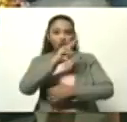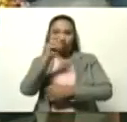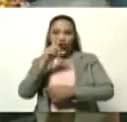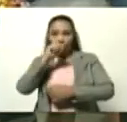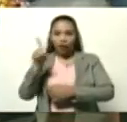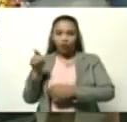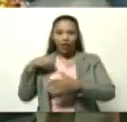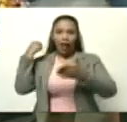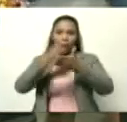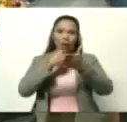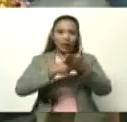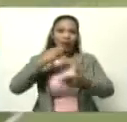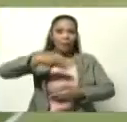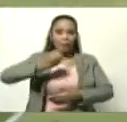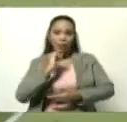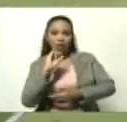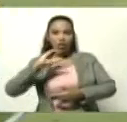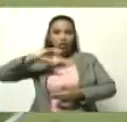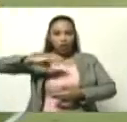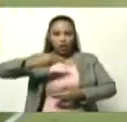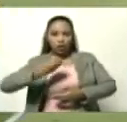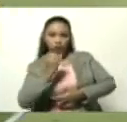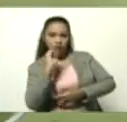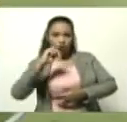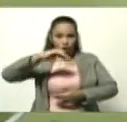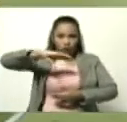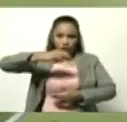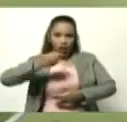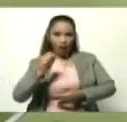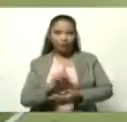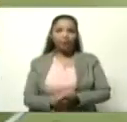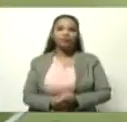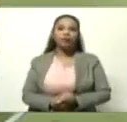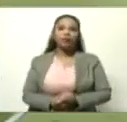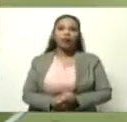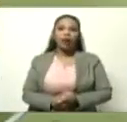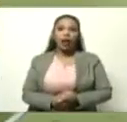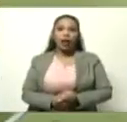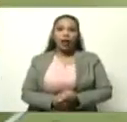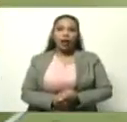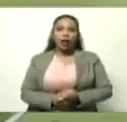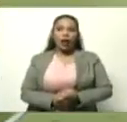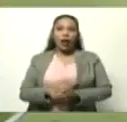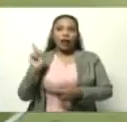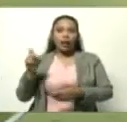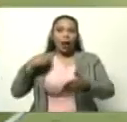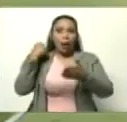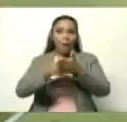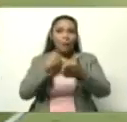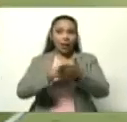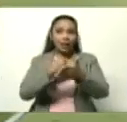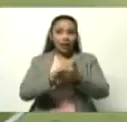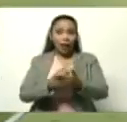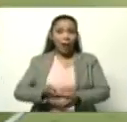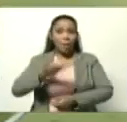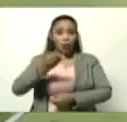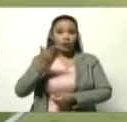años de la batalla de pichincha bueno una de las lecciones fundamentales que tiene la batalla de pichincha